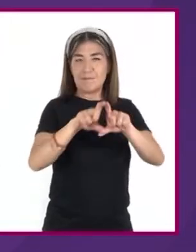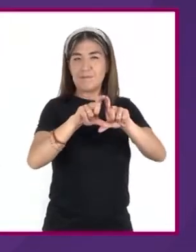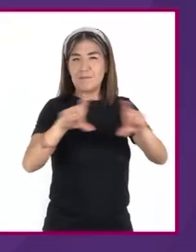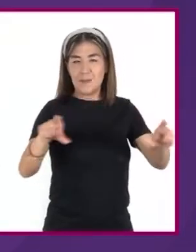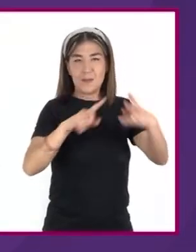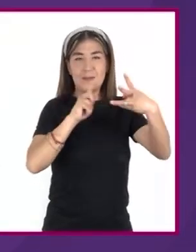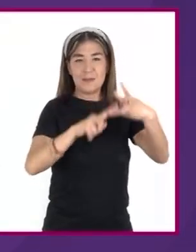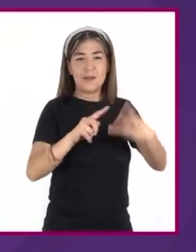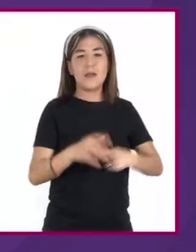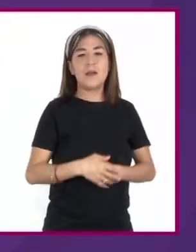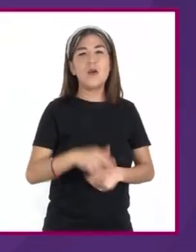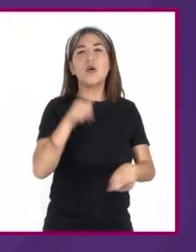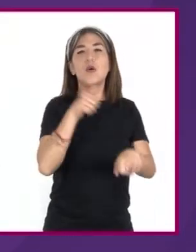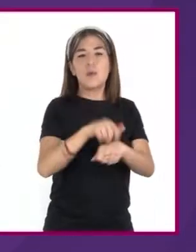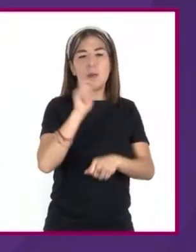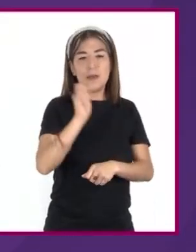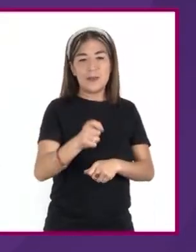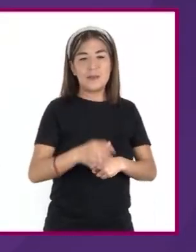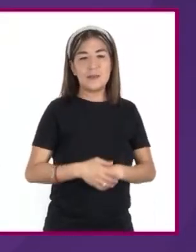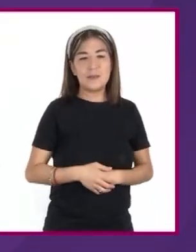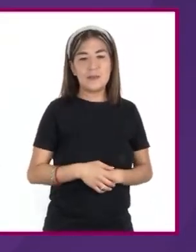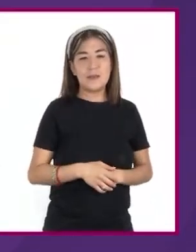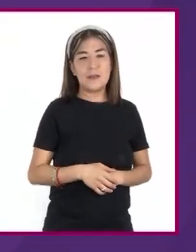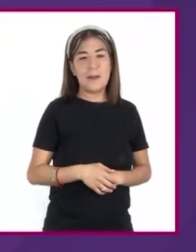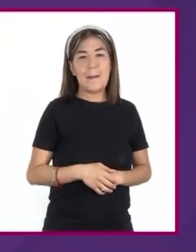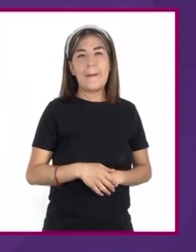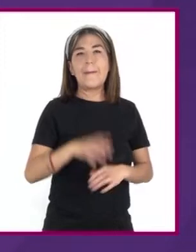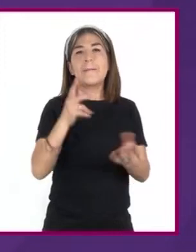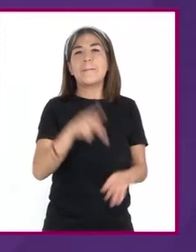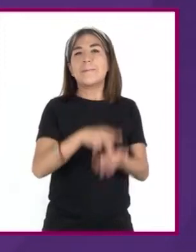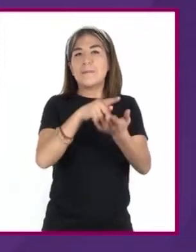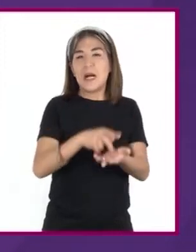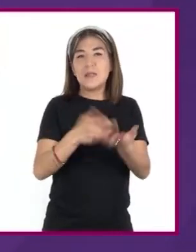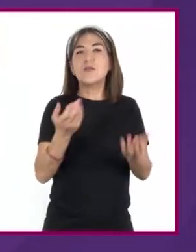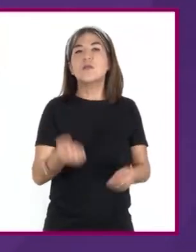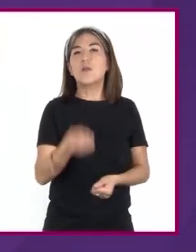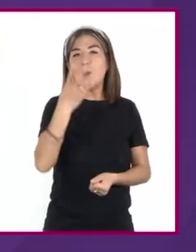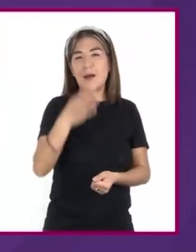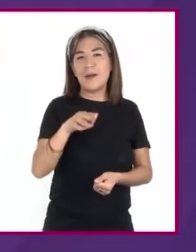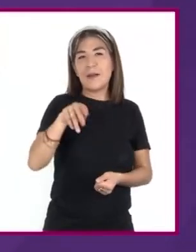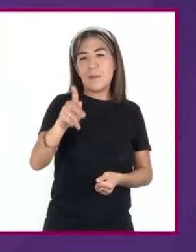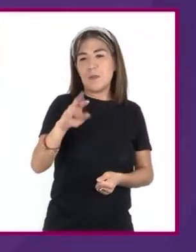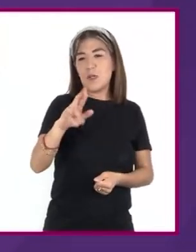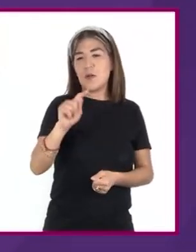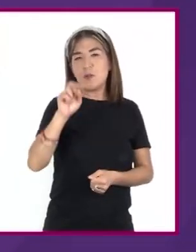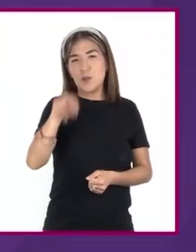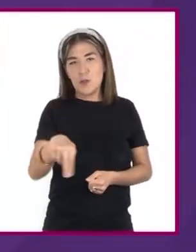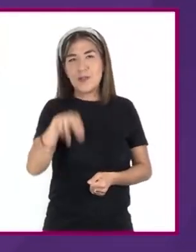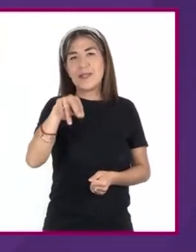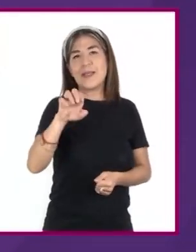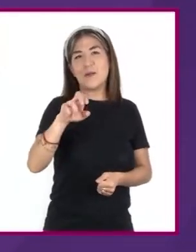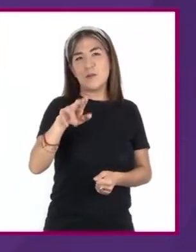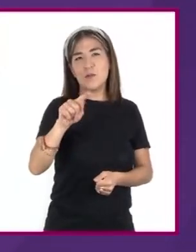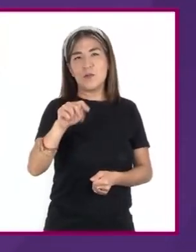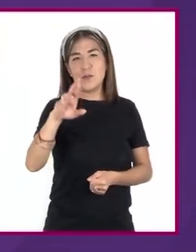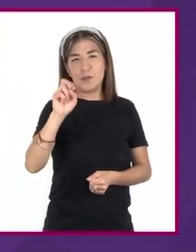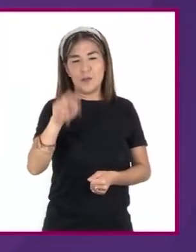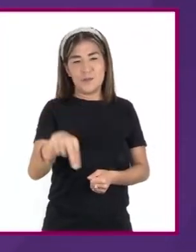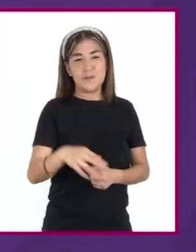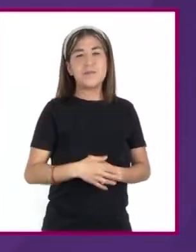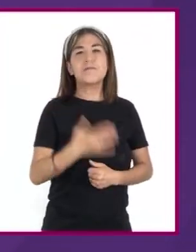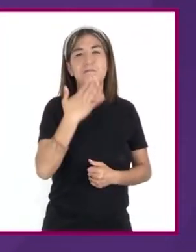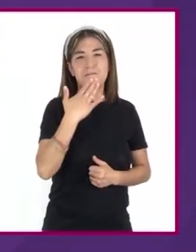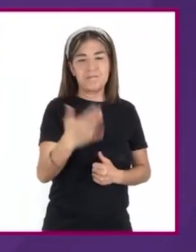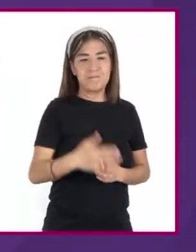tenemos el número másico, que es, recuerden, suma de protones y neutrones. Muy